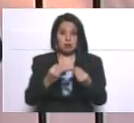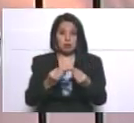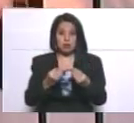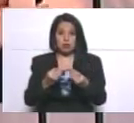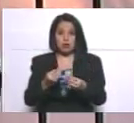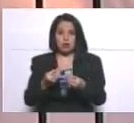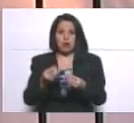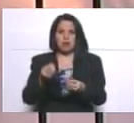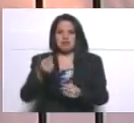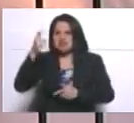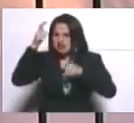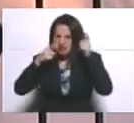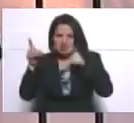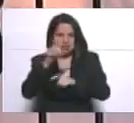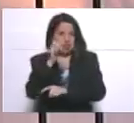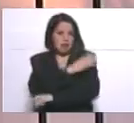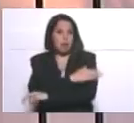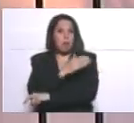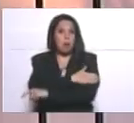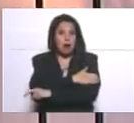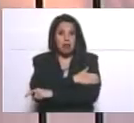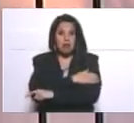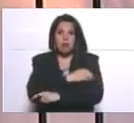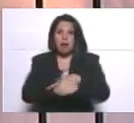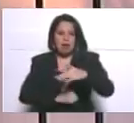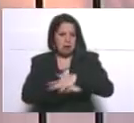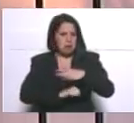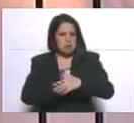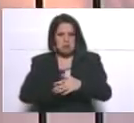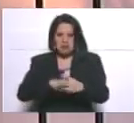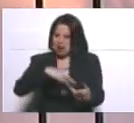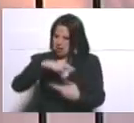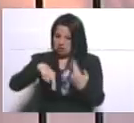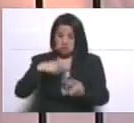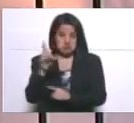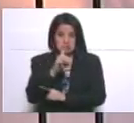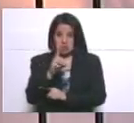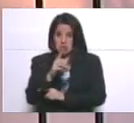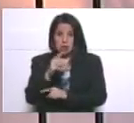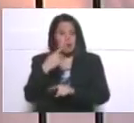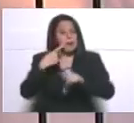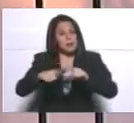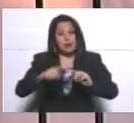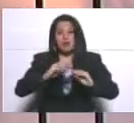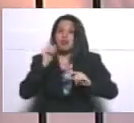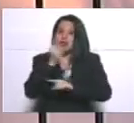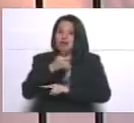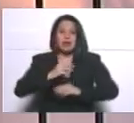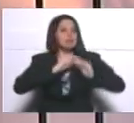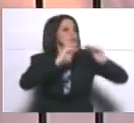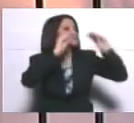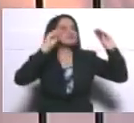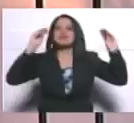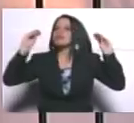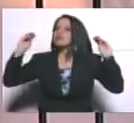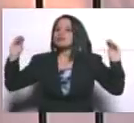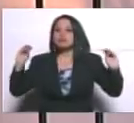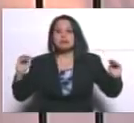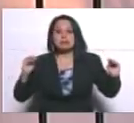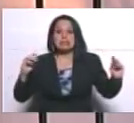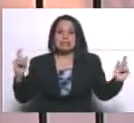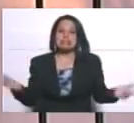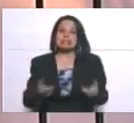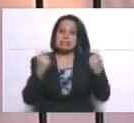son chavistas o para nada apoyan procesos como este, divulgando porque tienen que hacerlo, a veces medio